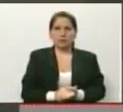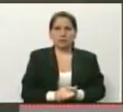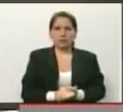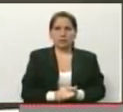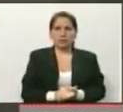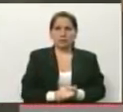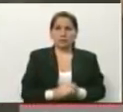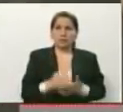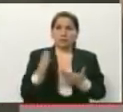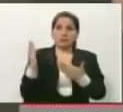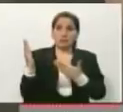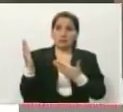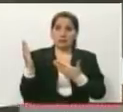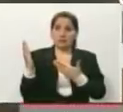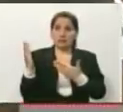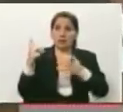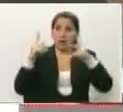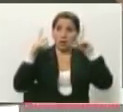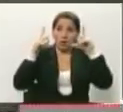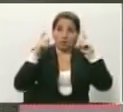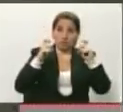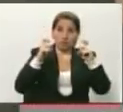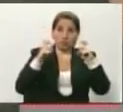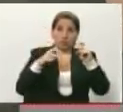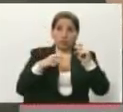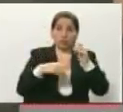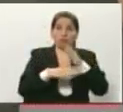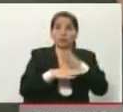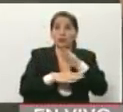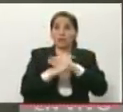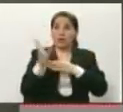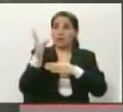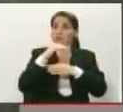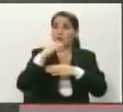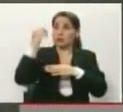De verdad, esta foto, mire, todavía no había salido el sol.